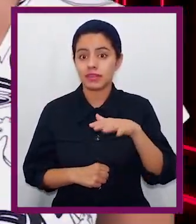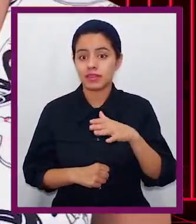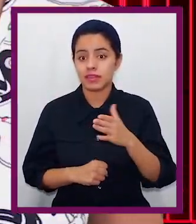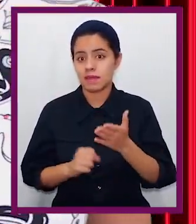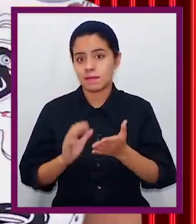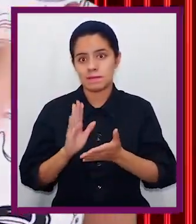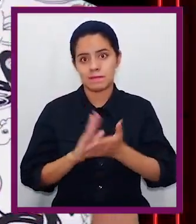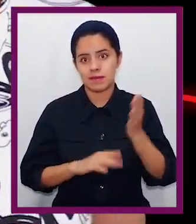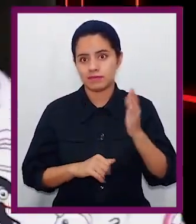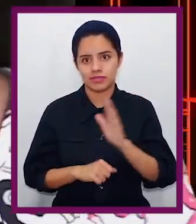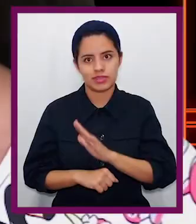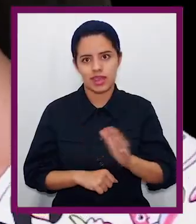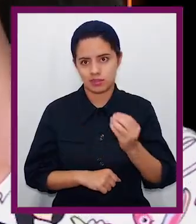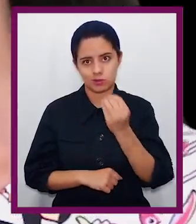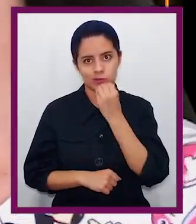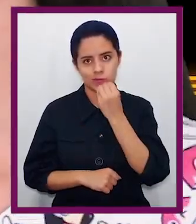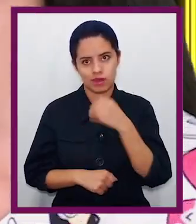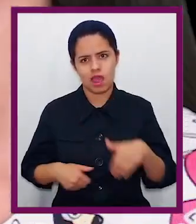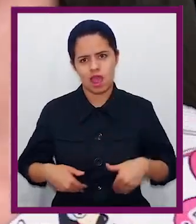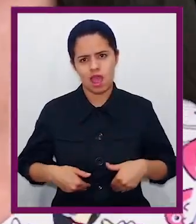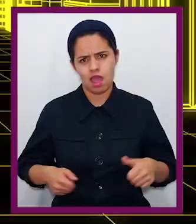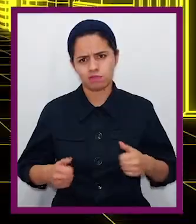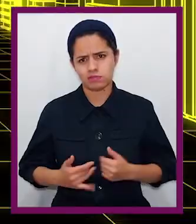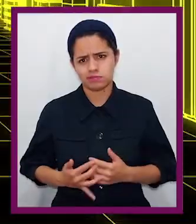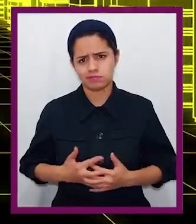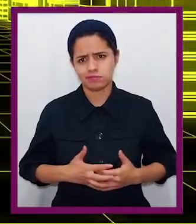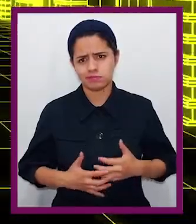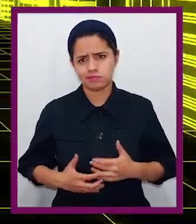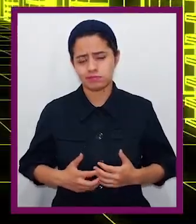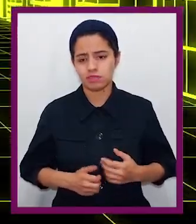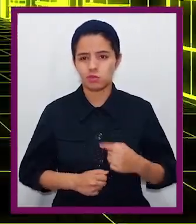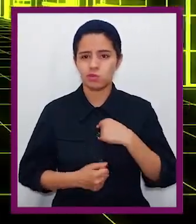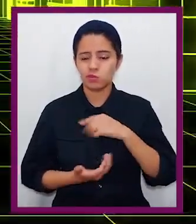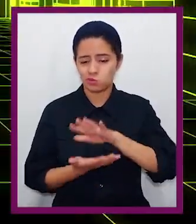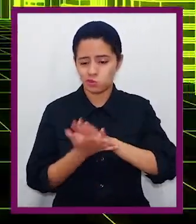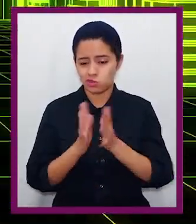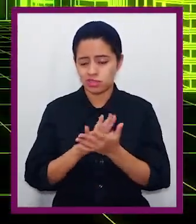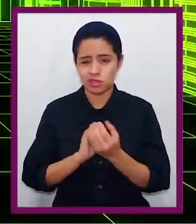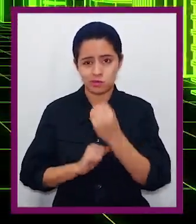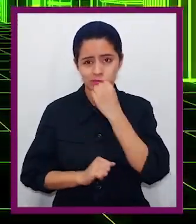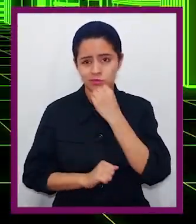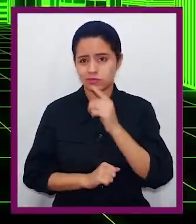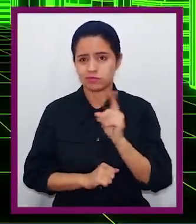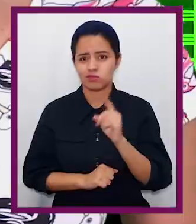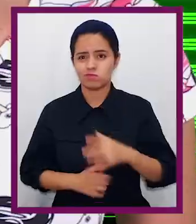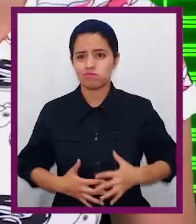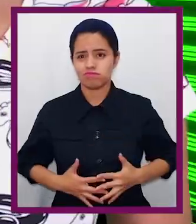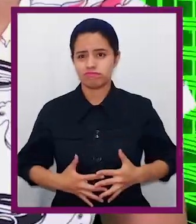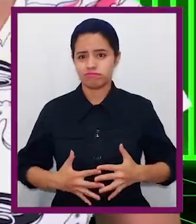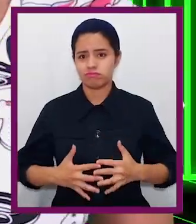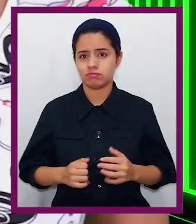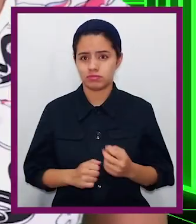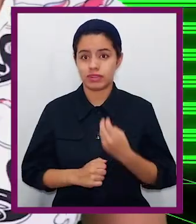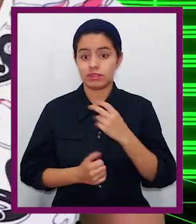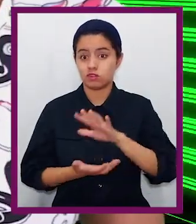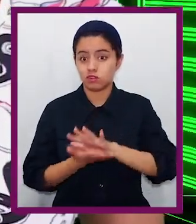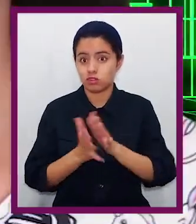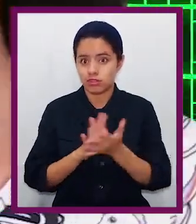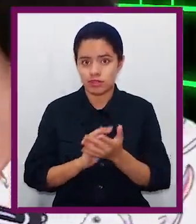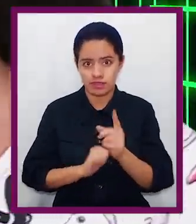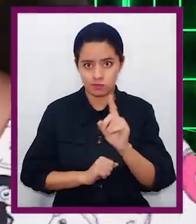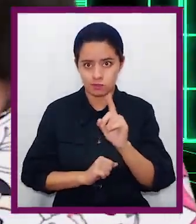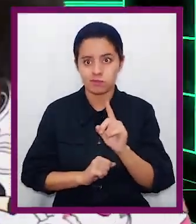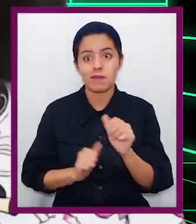Oye, vámonos a la papa, Axel, que ya hace hambre. Yo ya no quiero comer tortillas porque siento que voy a engordar. Las tortillas no te hacen subir de